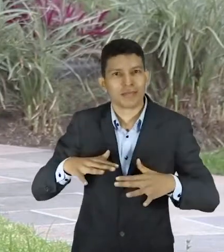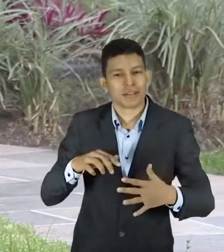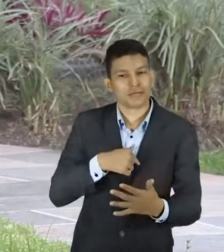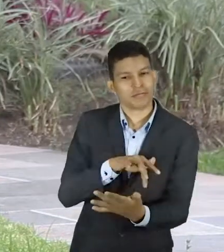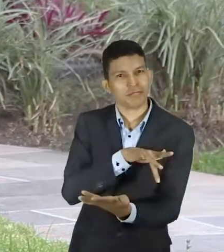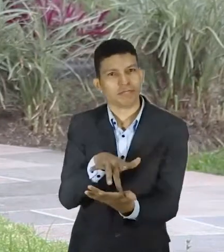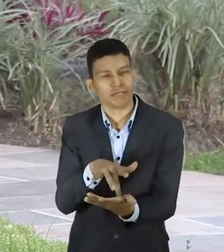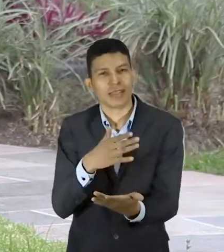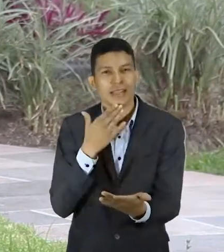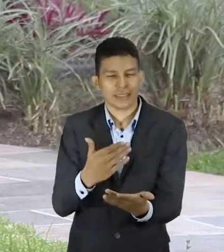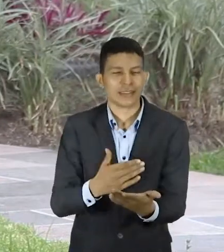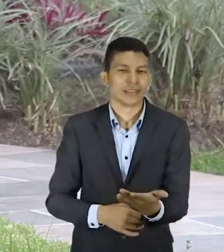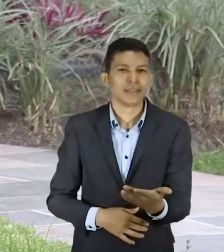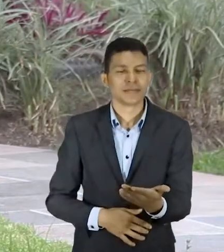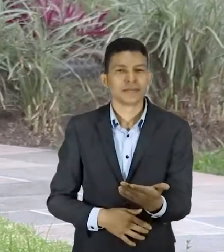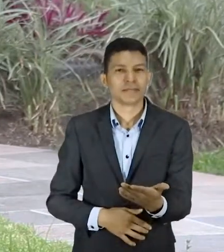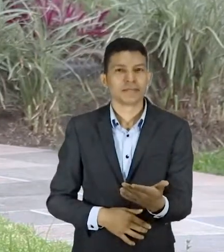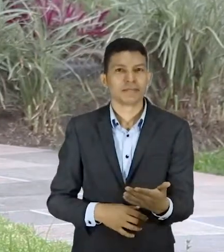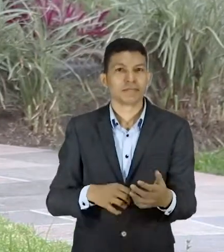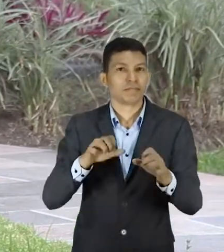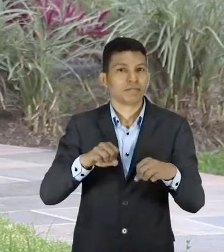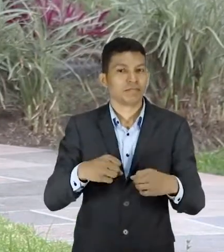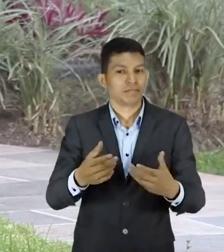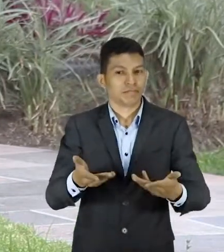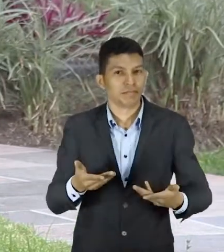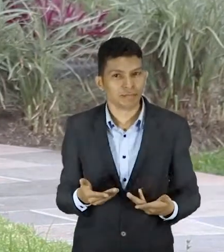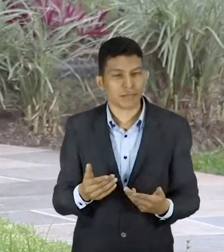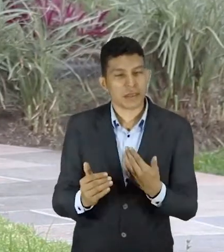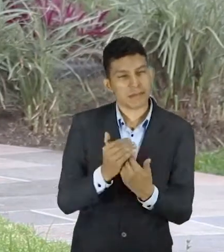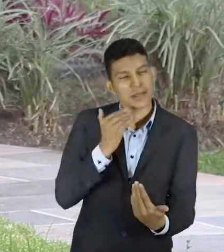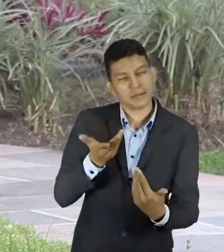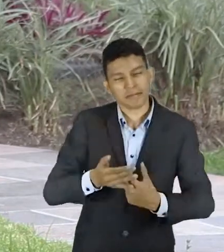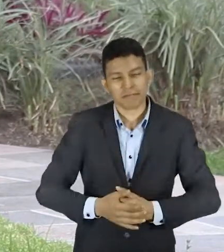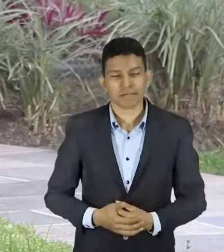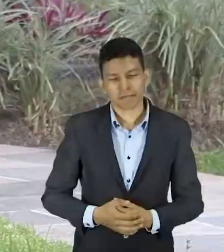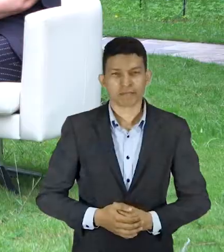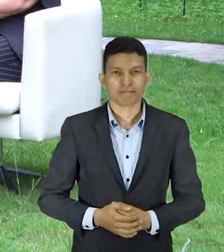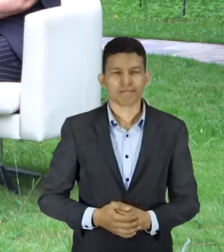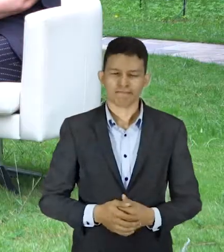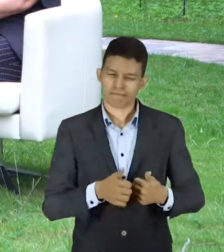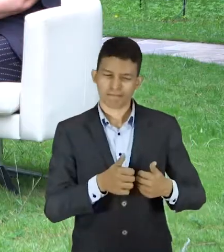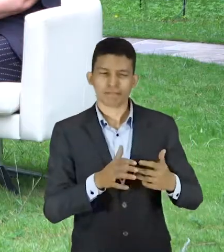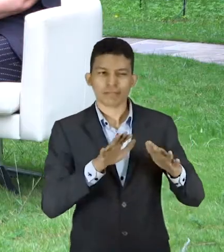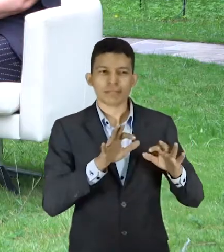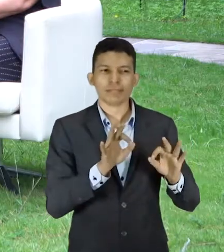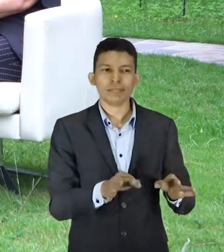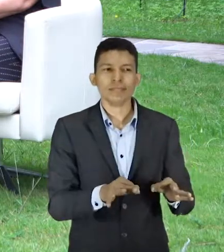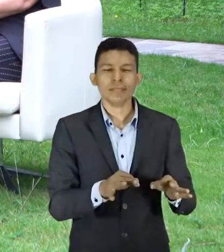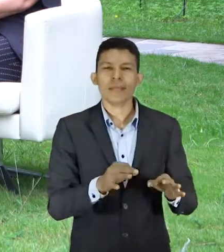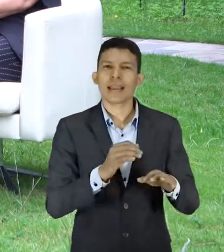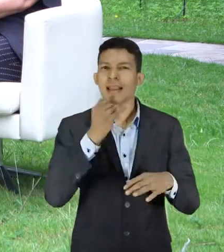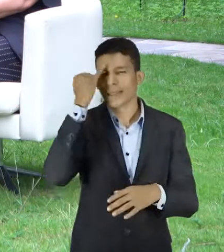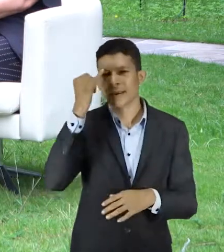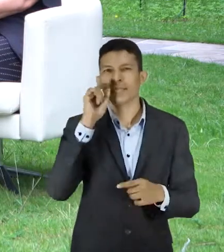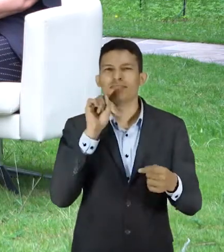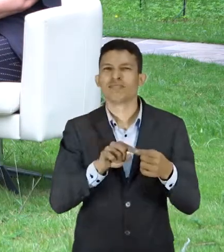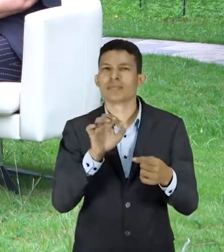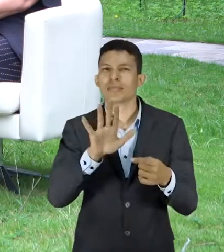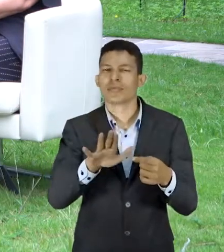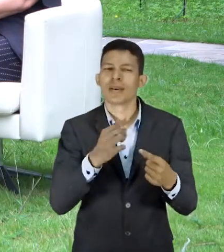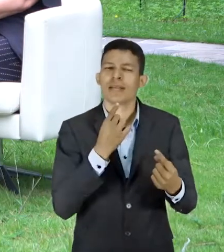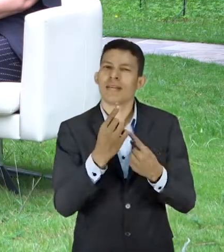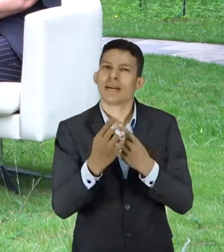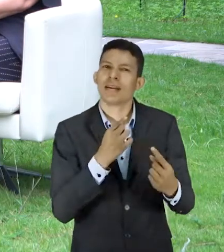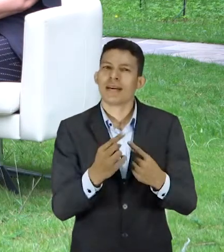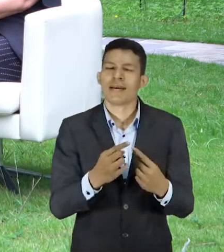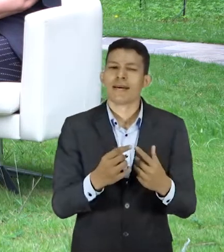espacio. Muchas gracias por haberme invitado. Bueno, María Clara, la idea es que podamos hablar un poco